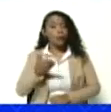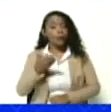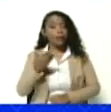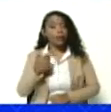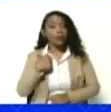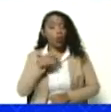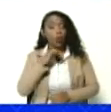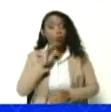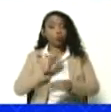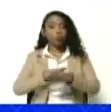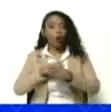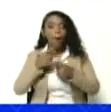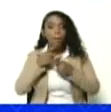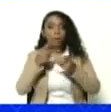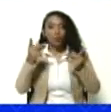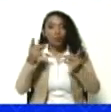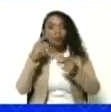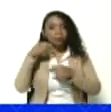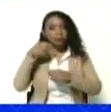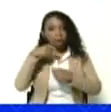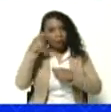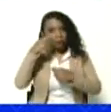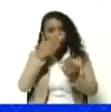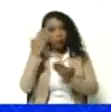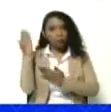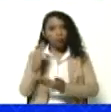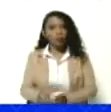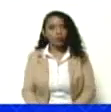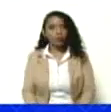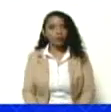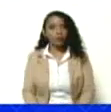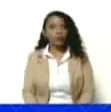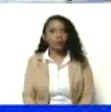lo difundamos al máximo. Adelante, video.